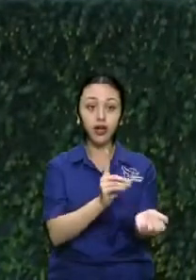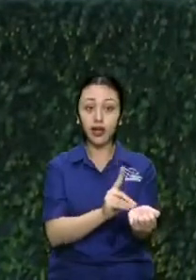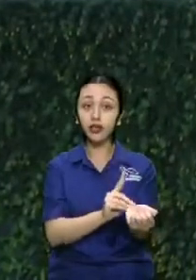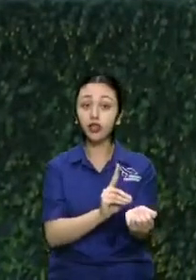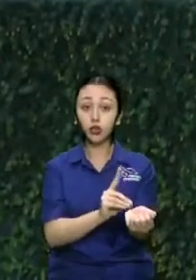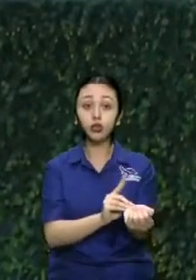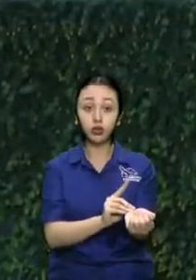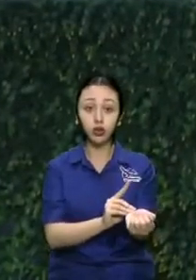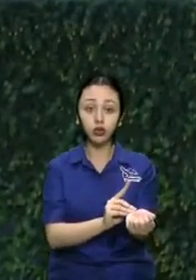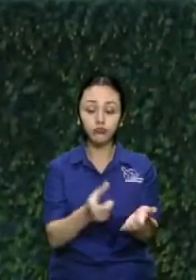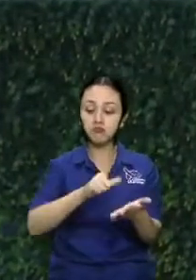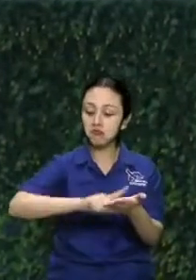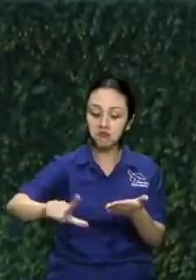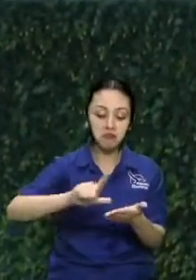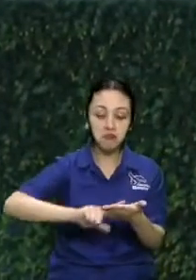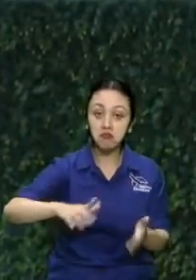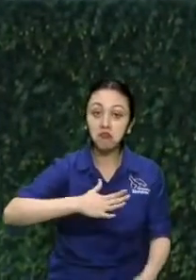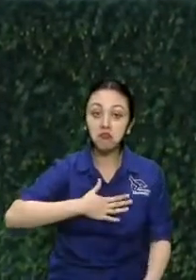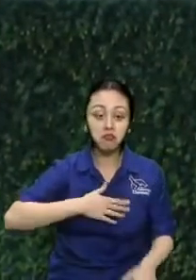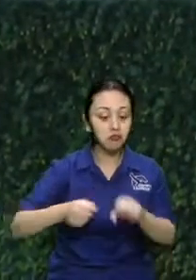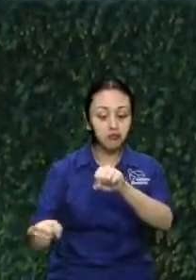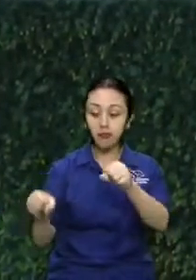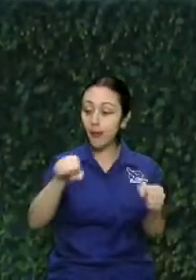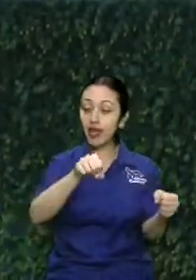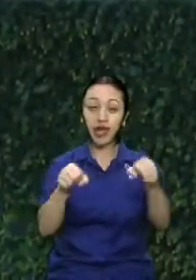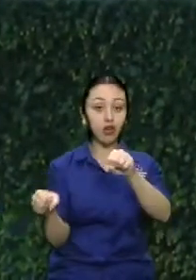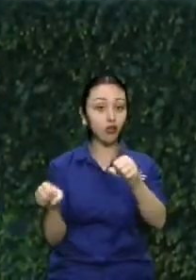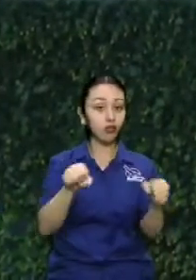Igual que nosotros, ¿verdad?